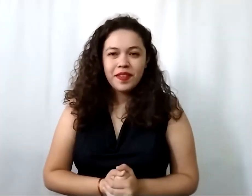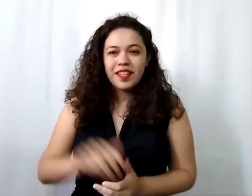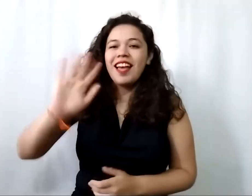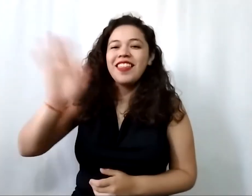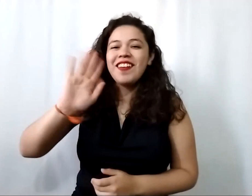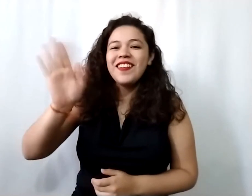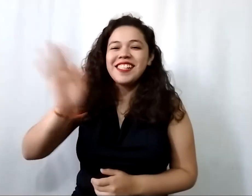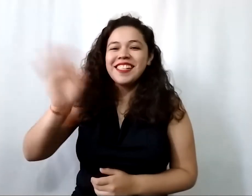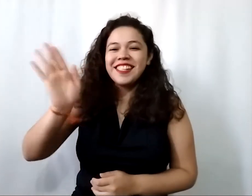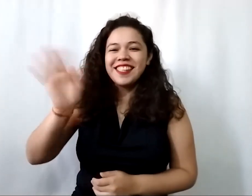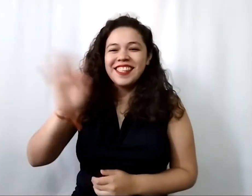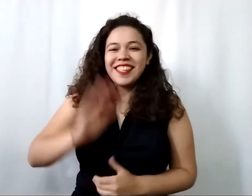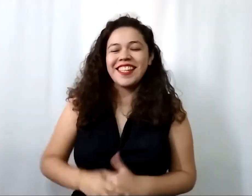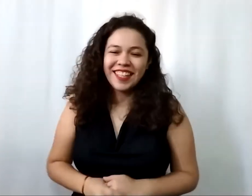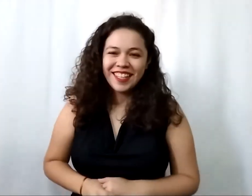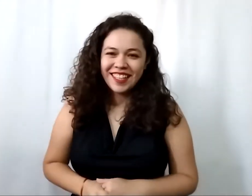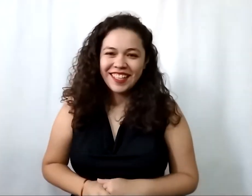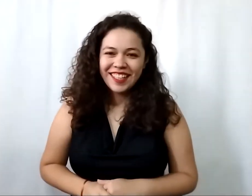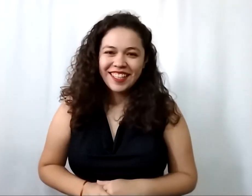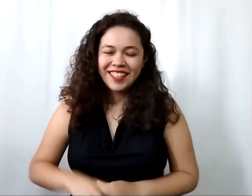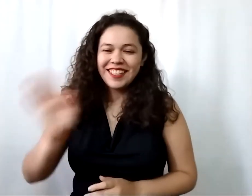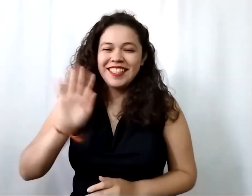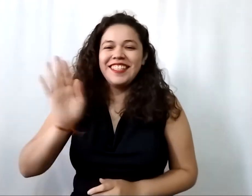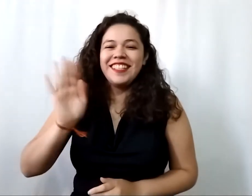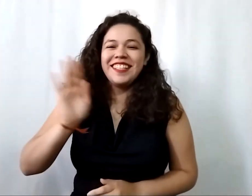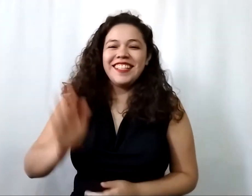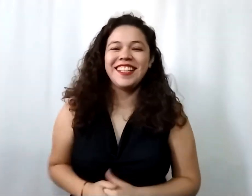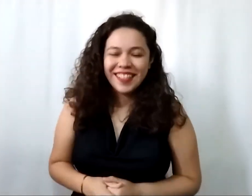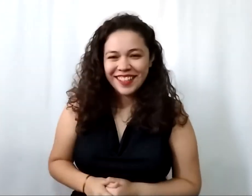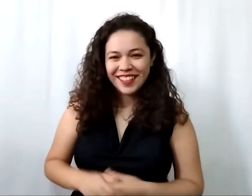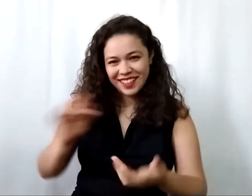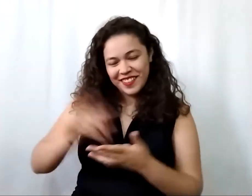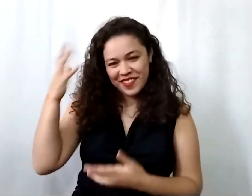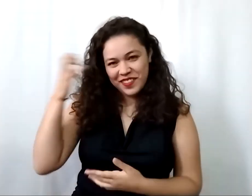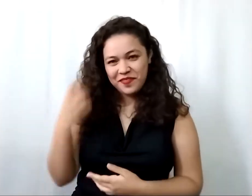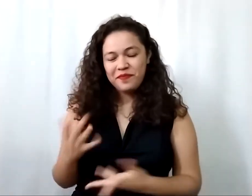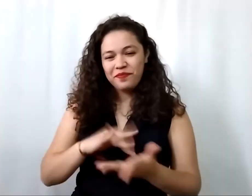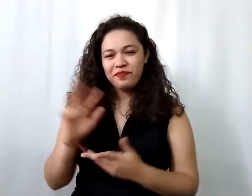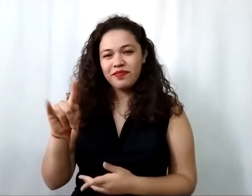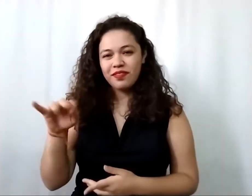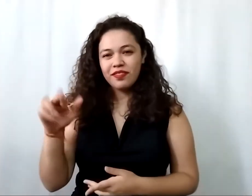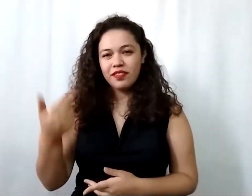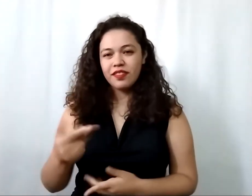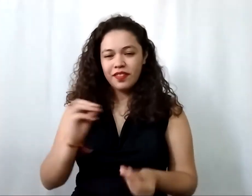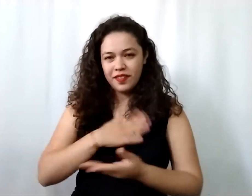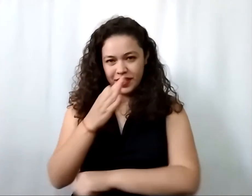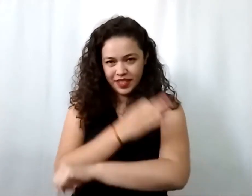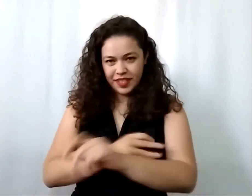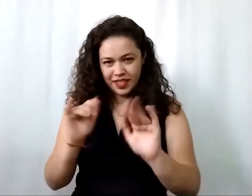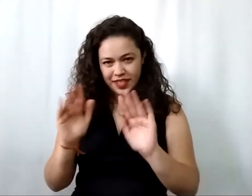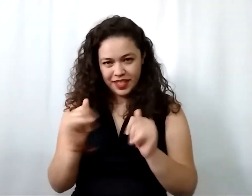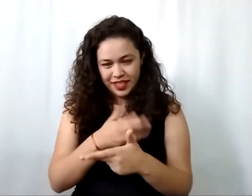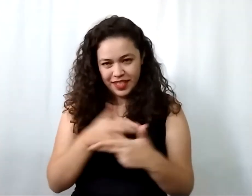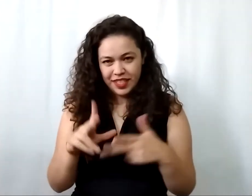Buenas tardes. Gracias, Fer. Gracias. Luz, muy Hasta luego, amable. buenas tardes. Buenas tardes. Hasta Buenas luego. tardes. También